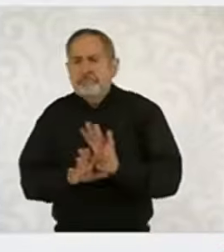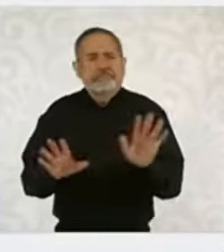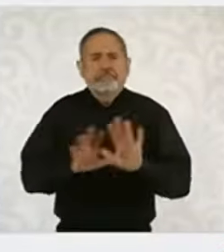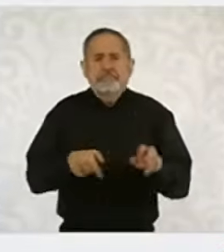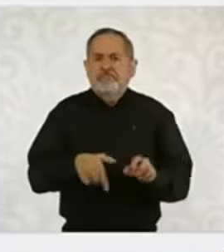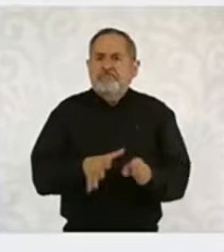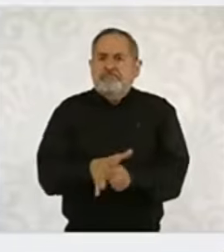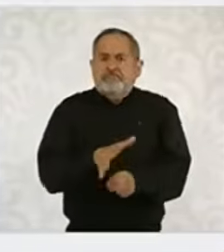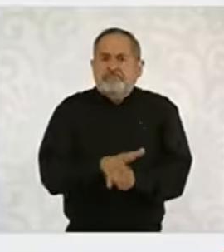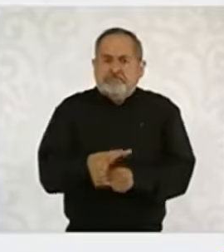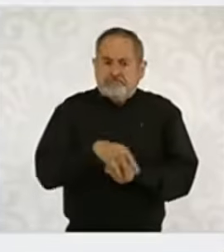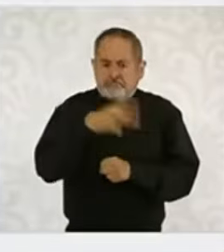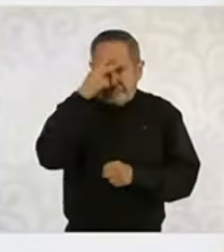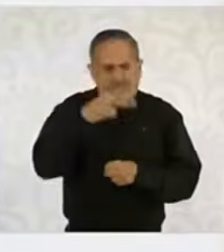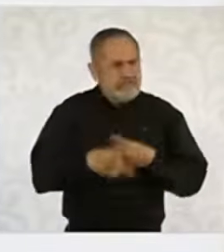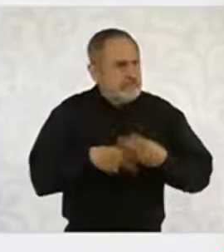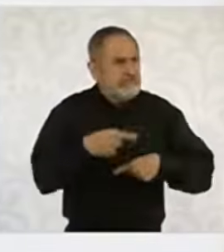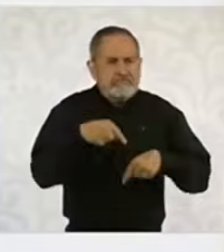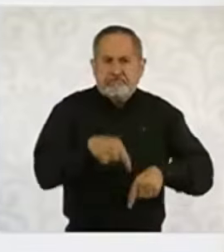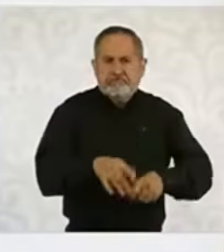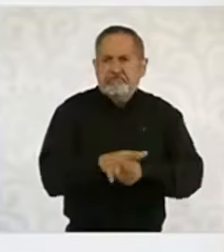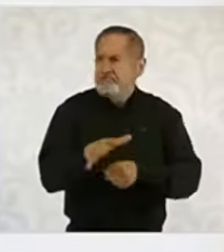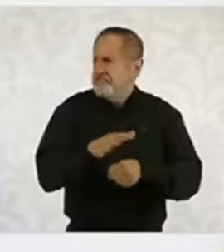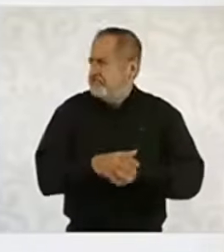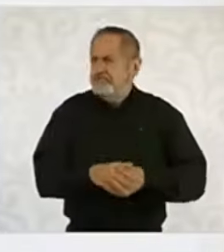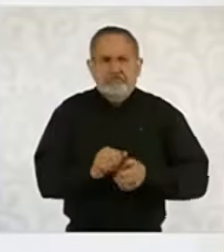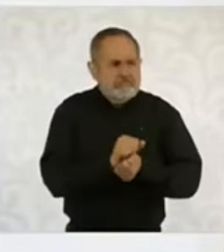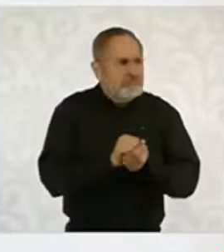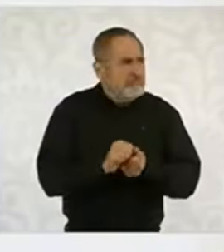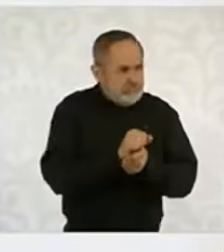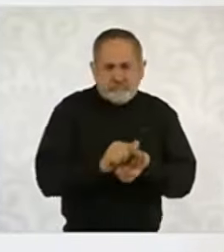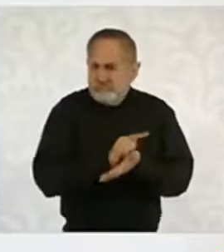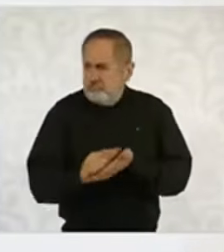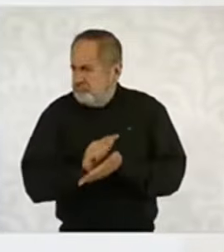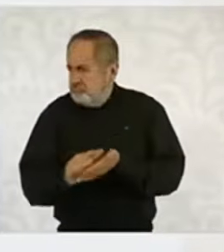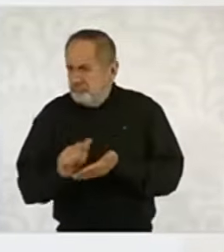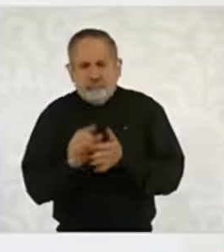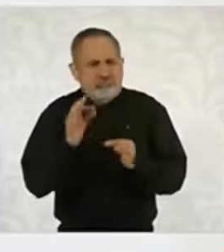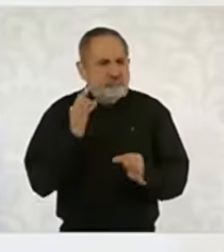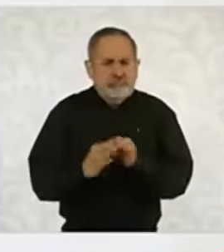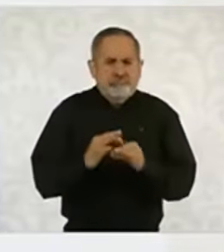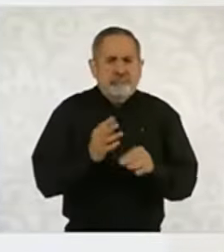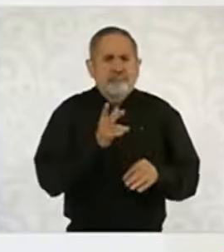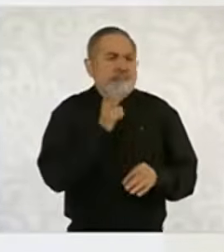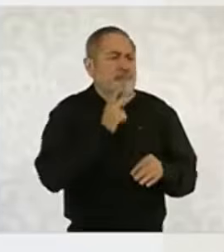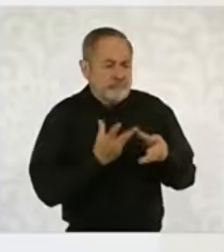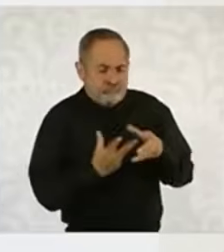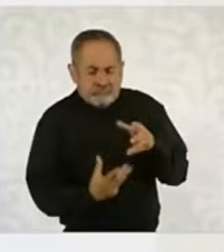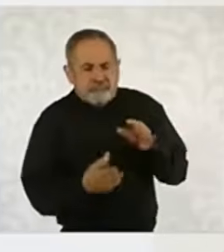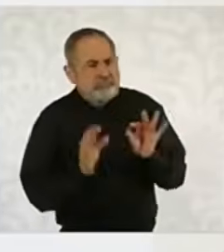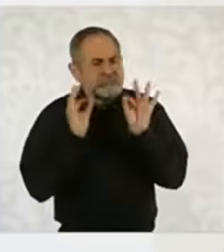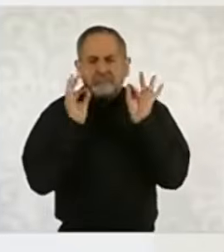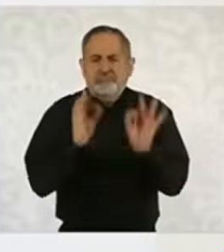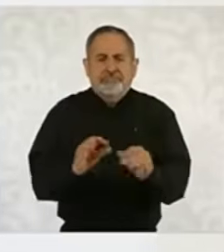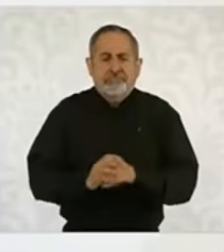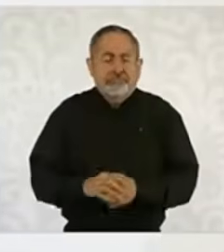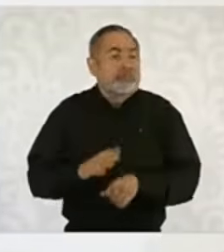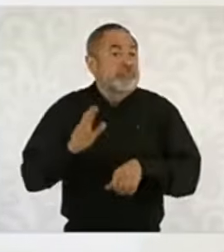ahí está avanzando mucho la soberanía energética, entre otras razones por la compra de